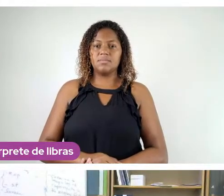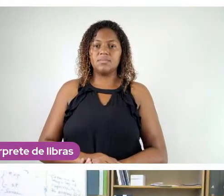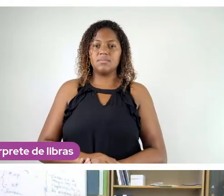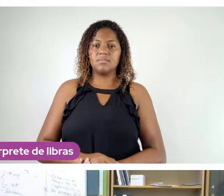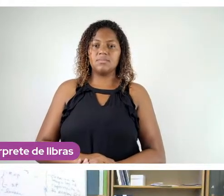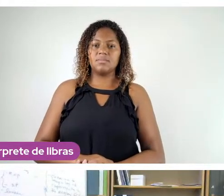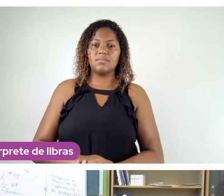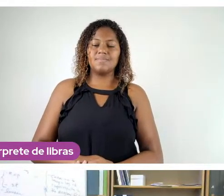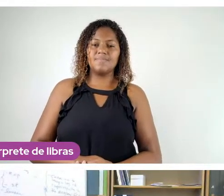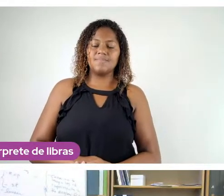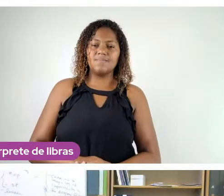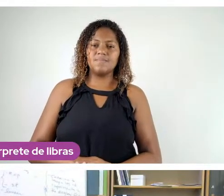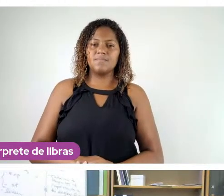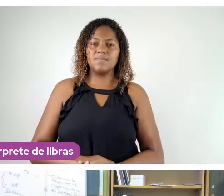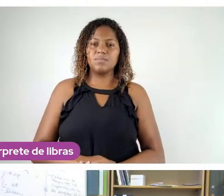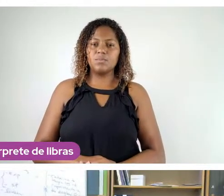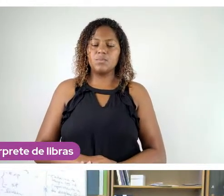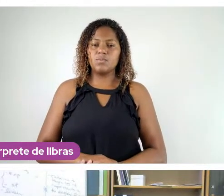pesca